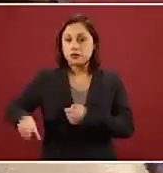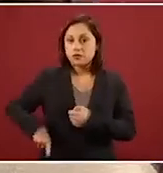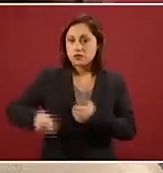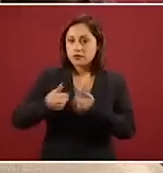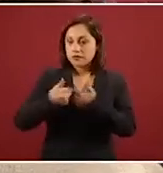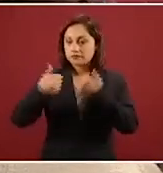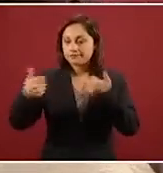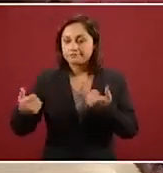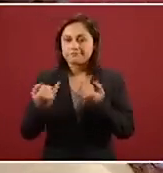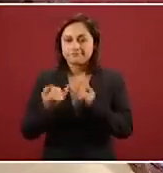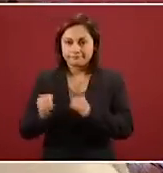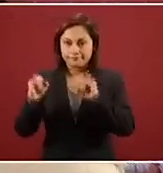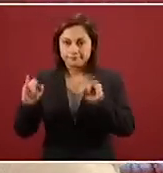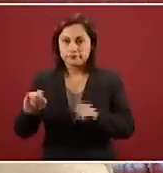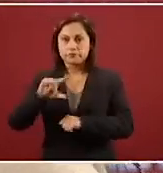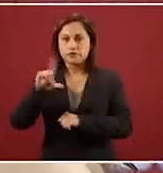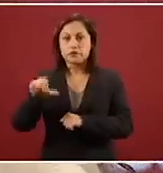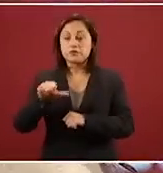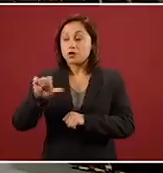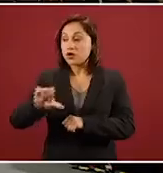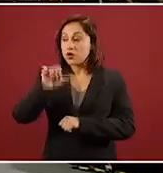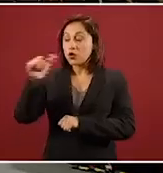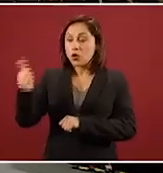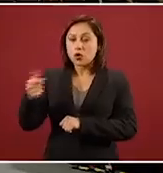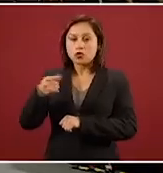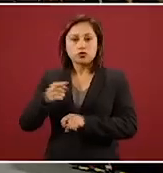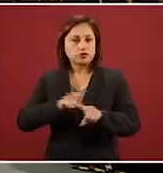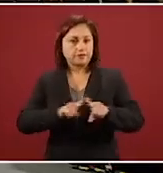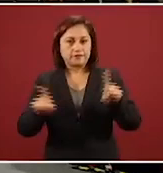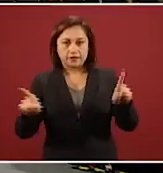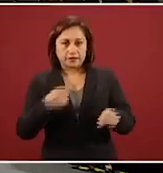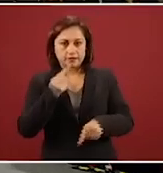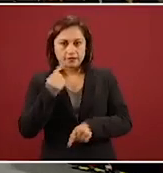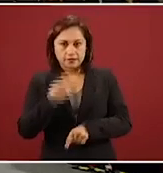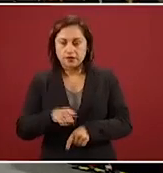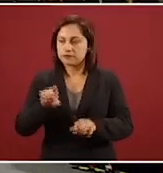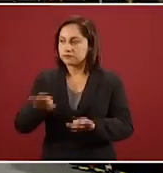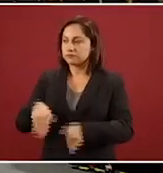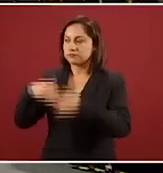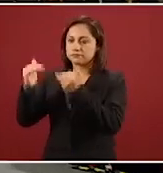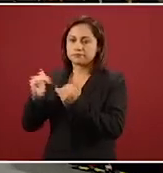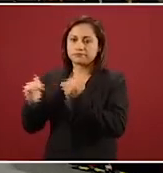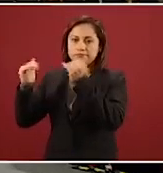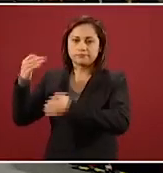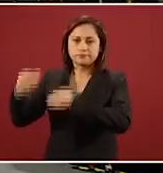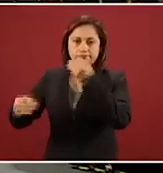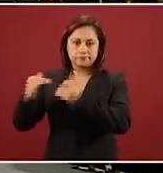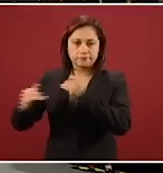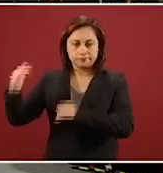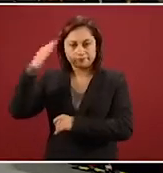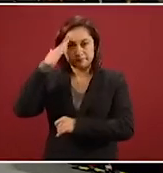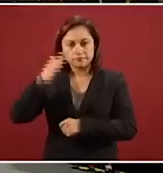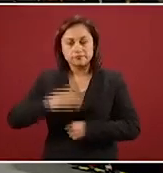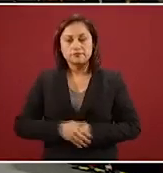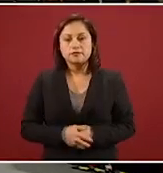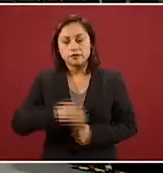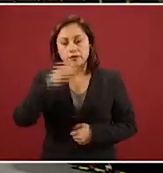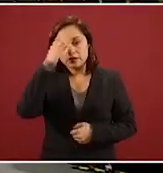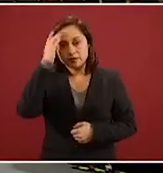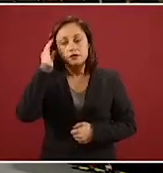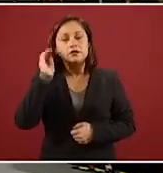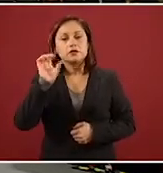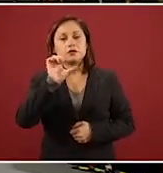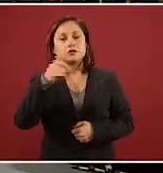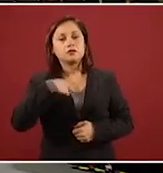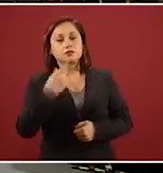se presentan ante el tribunal. Bien, muchas gracias, presidente. Y mi segunda pregunta tiene que ver pues con estructuras